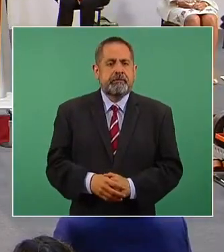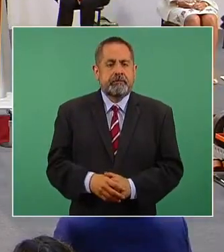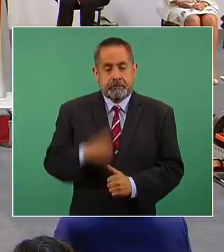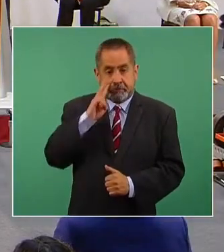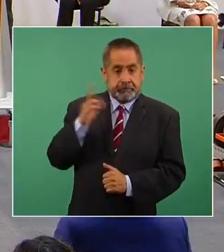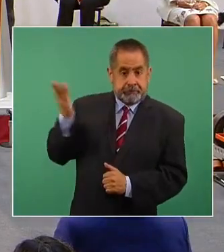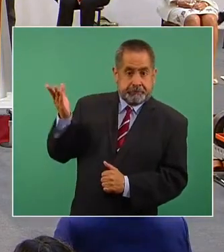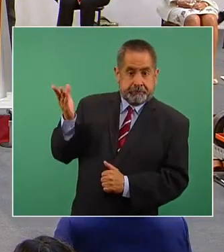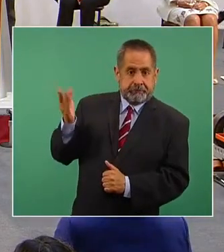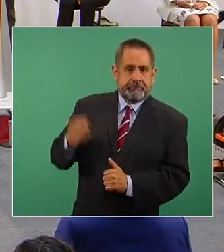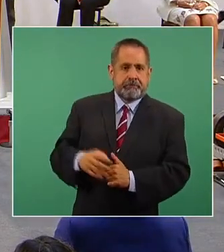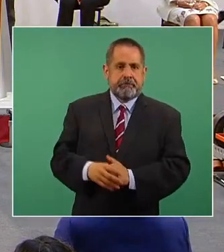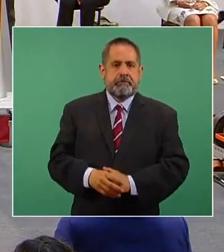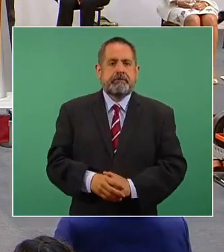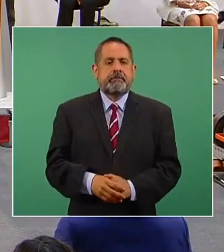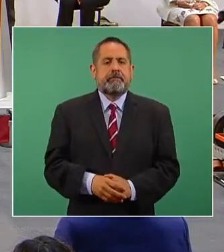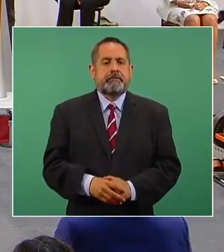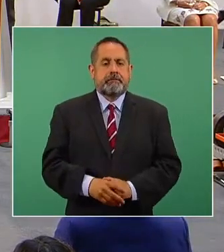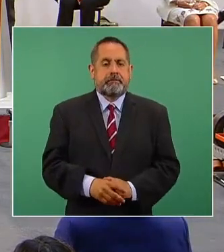eso.